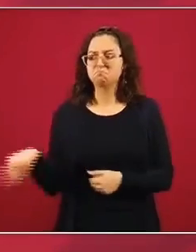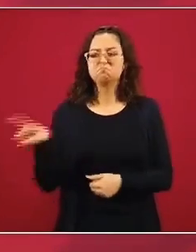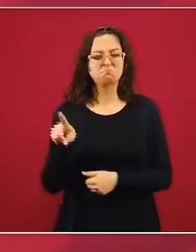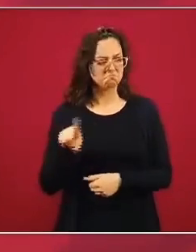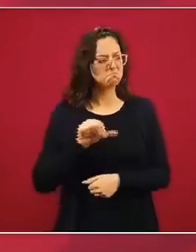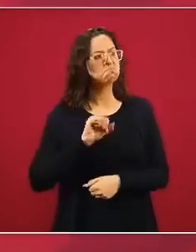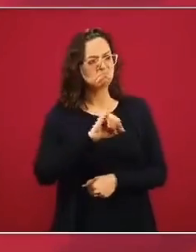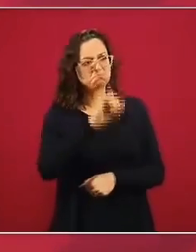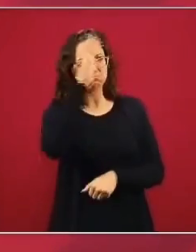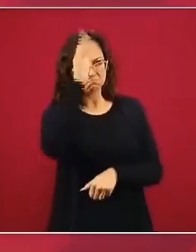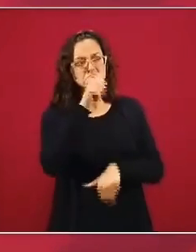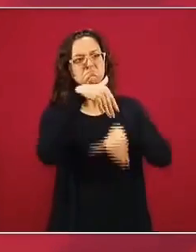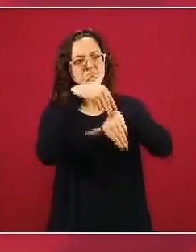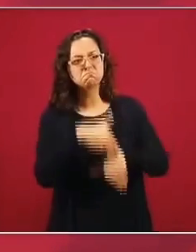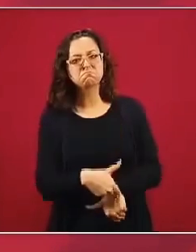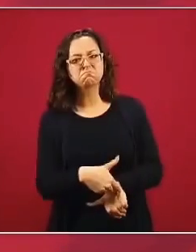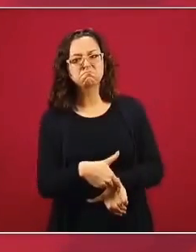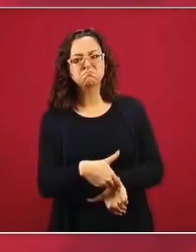obedecieron